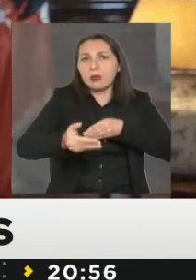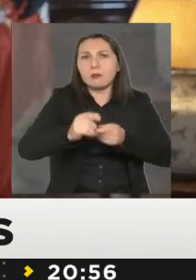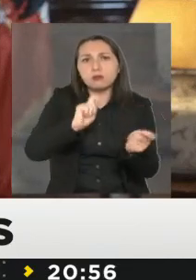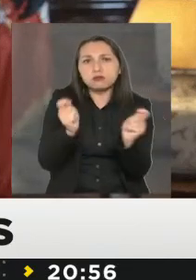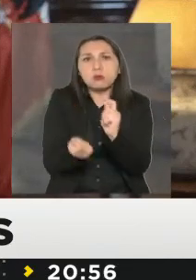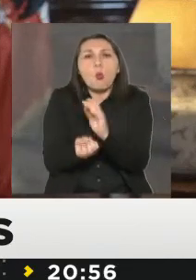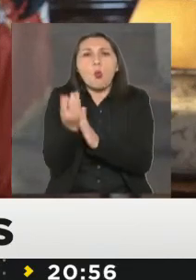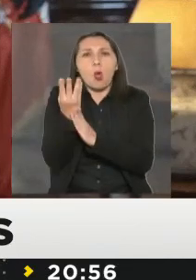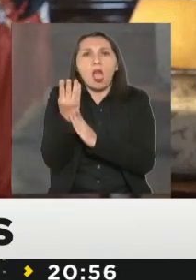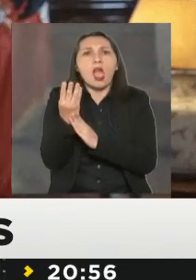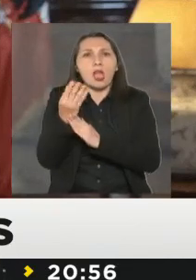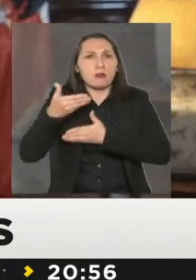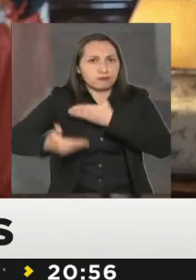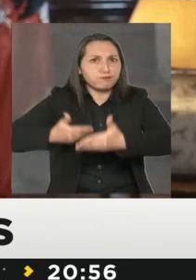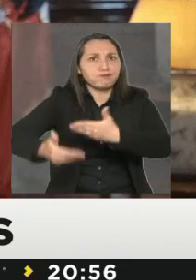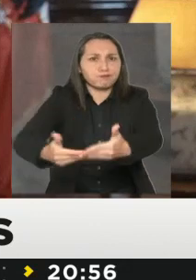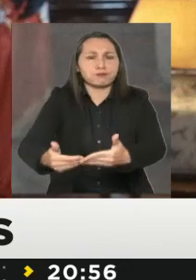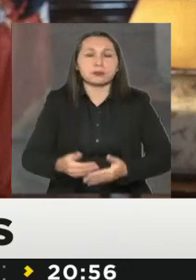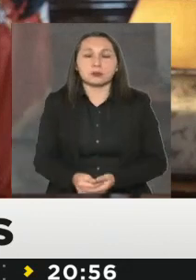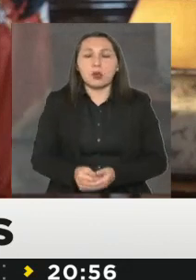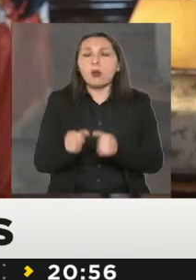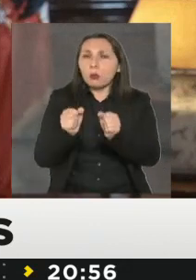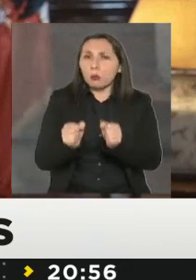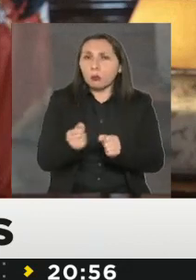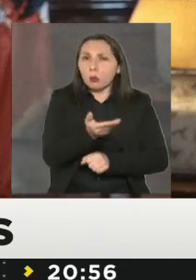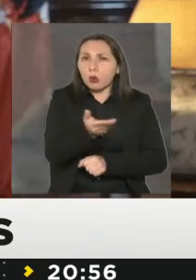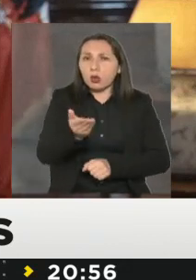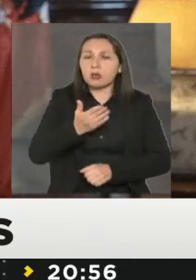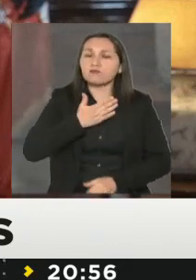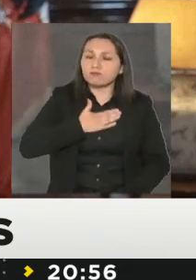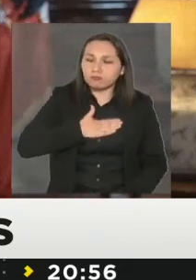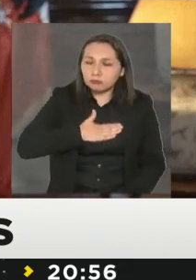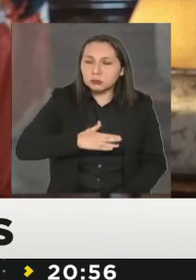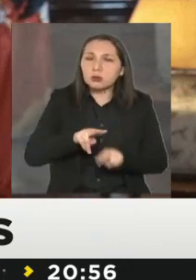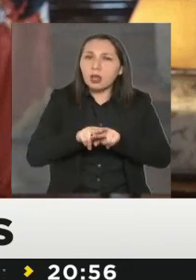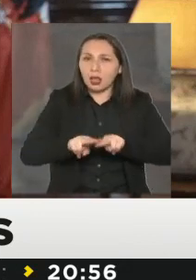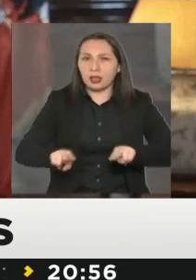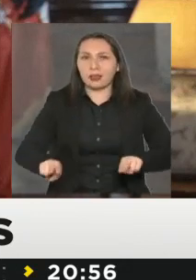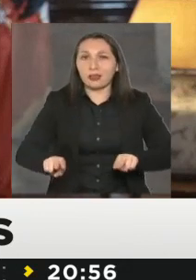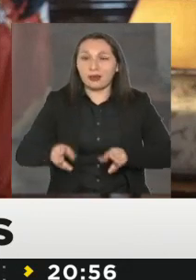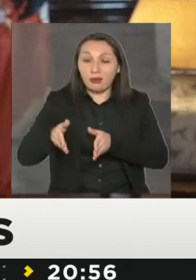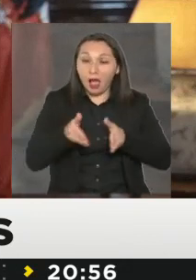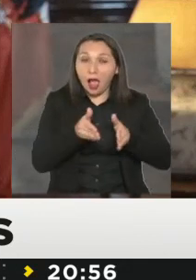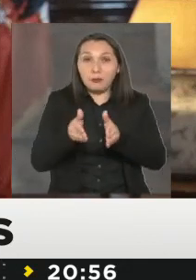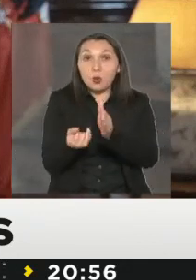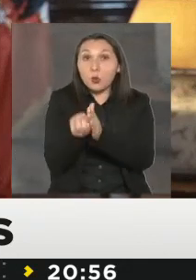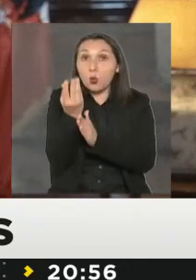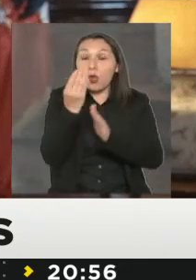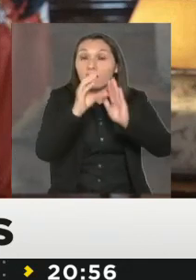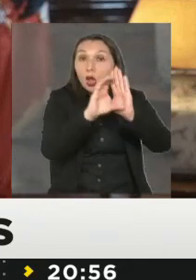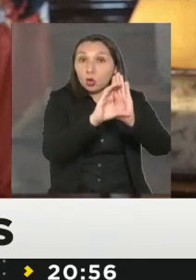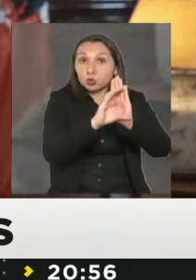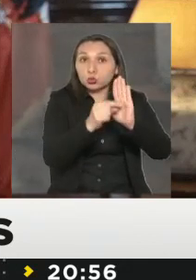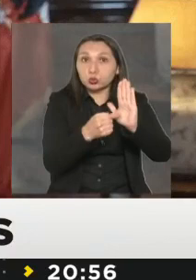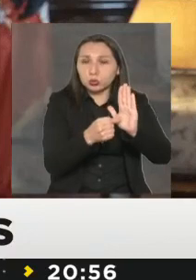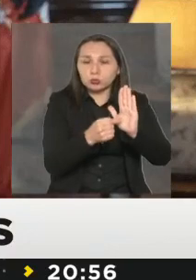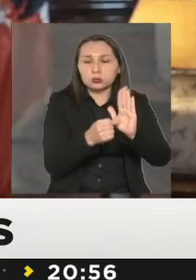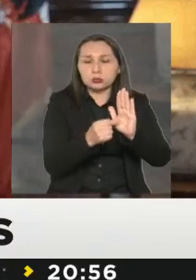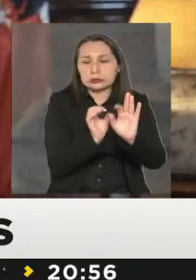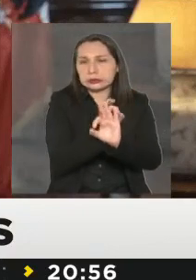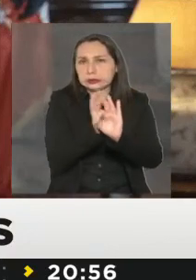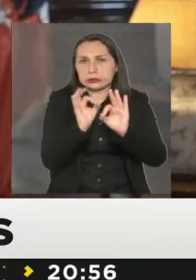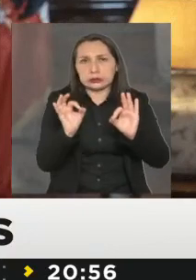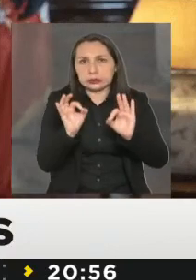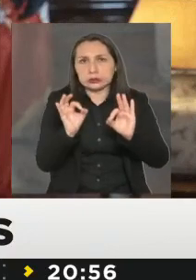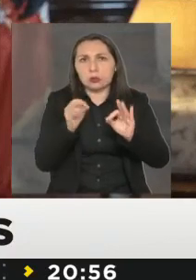renovados bríos pueden tener la tranquilidad que el camino a una nueva constitución jamás